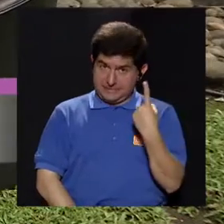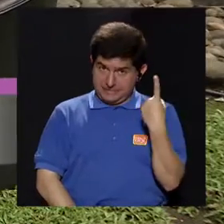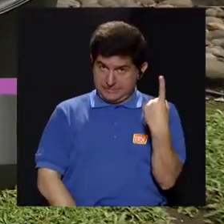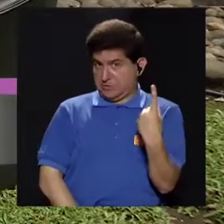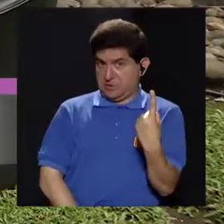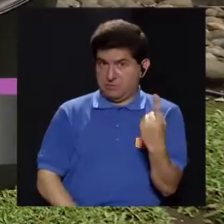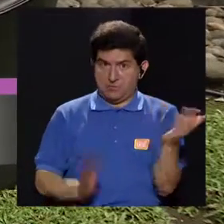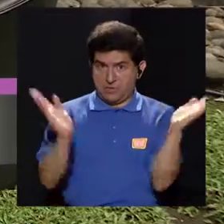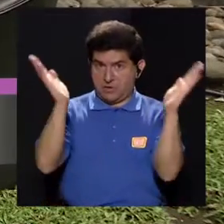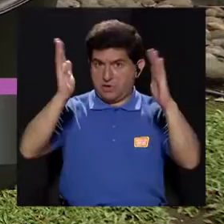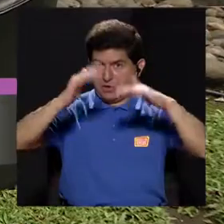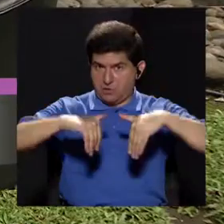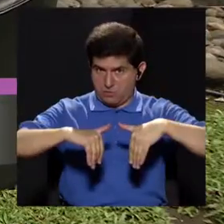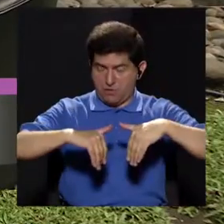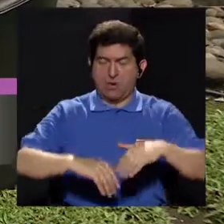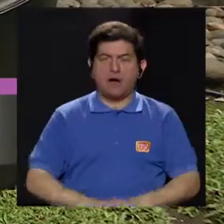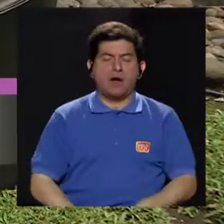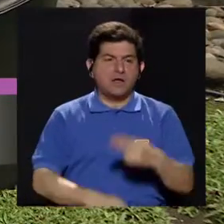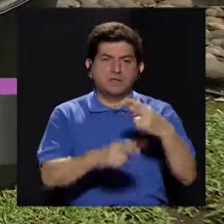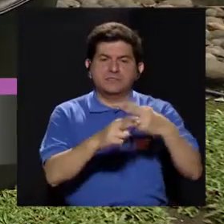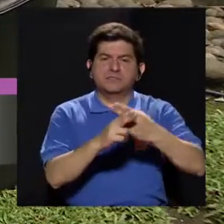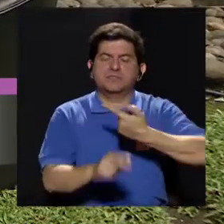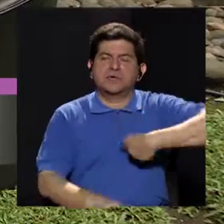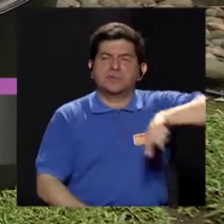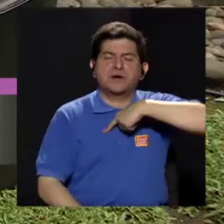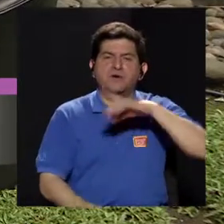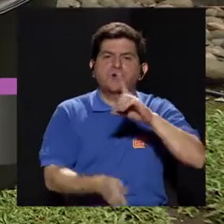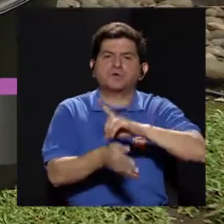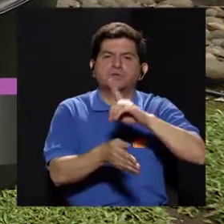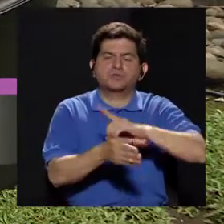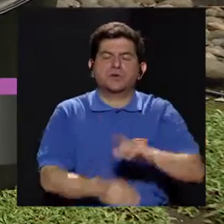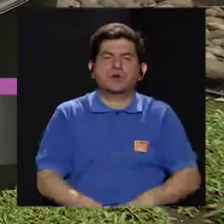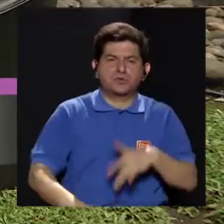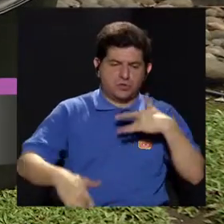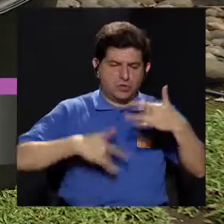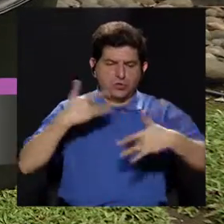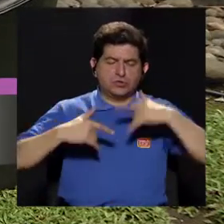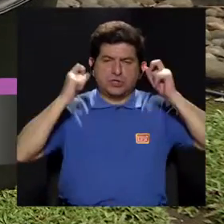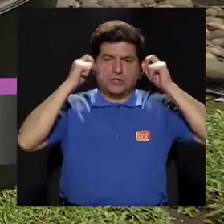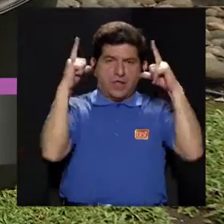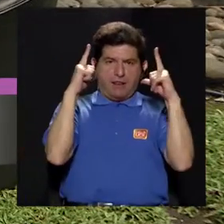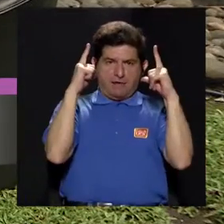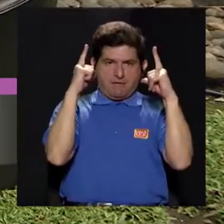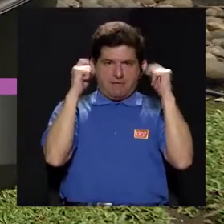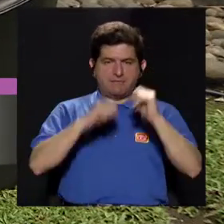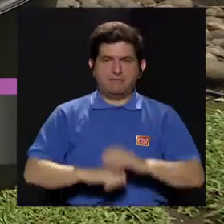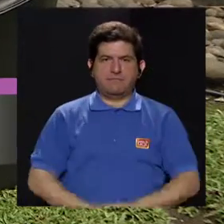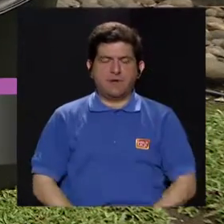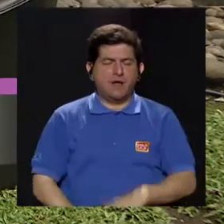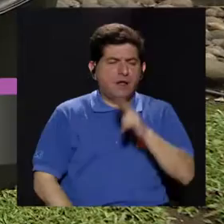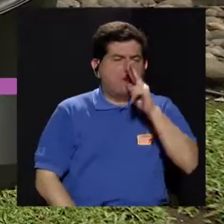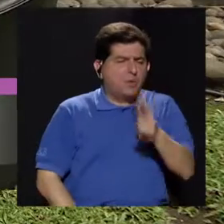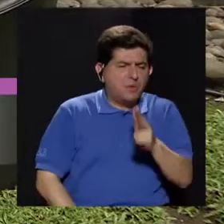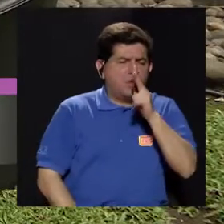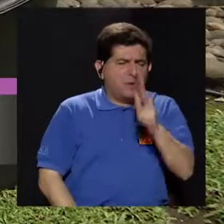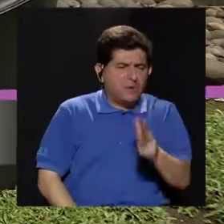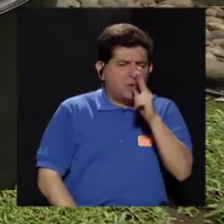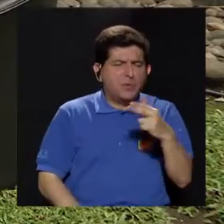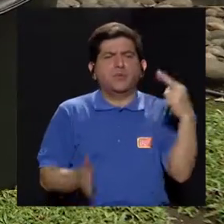Siempre y cuando no haya lo que llamamos nosotros los médicos síntomas de alarma. Que